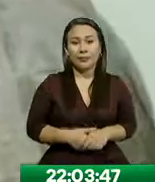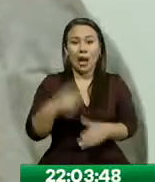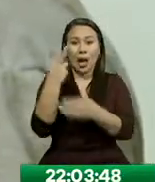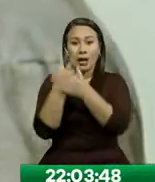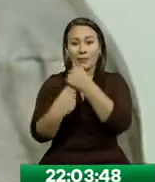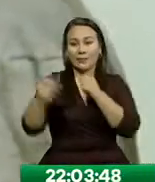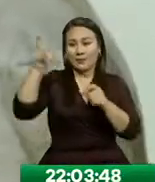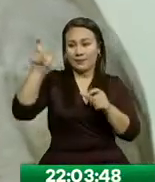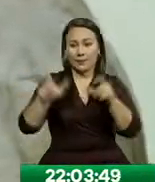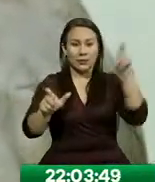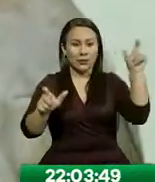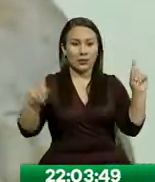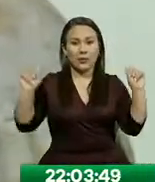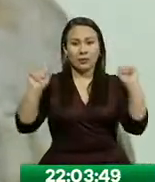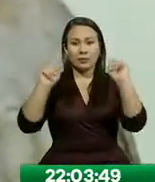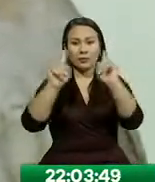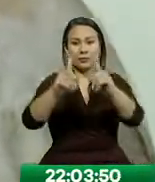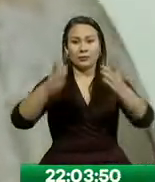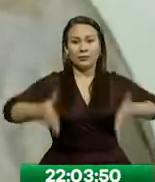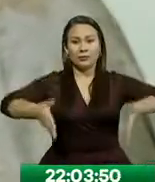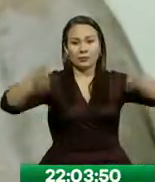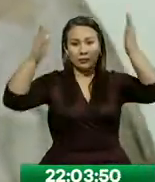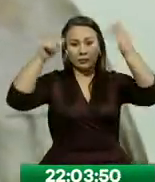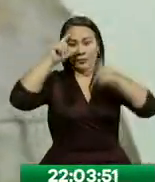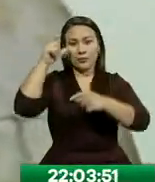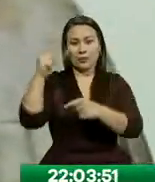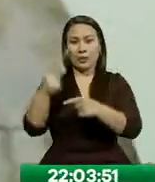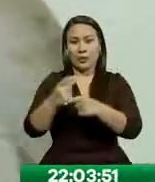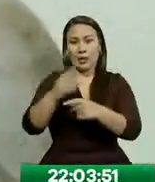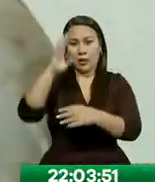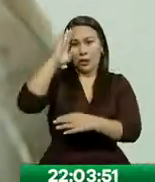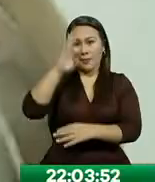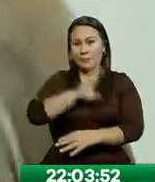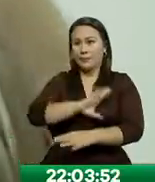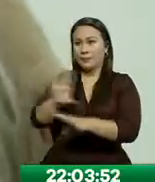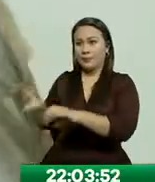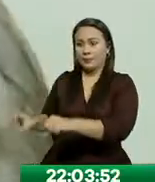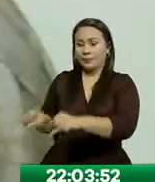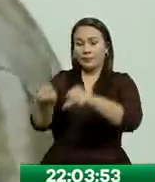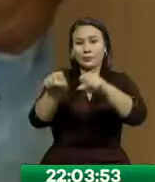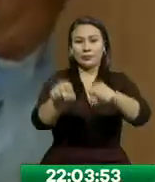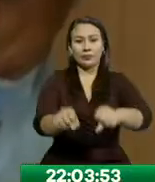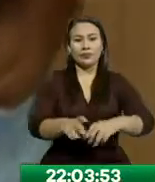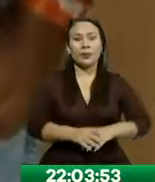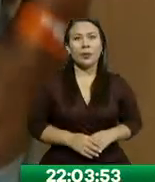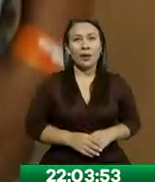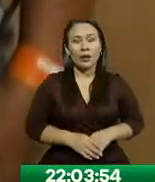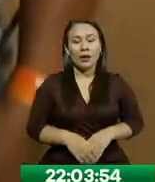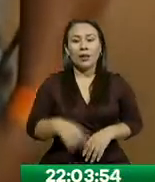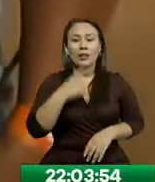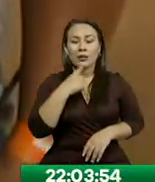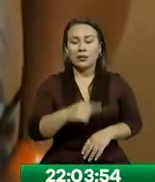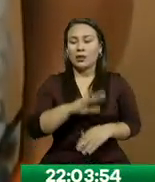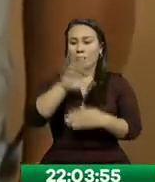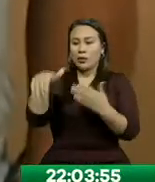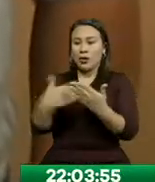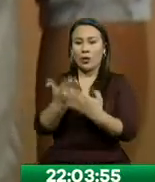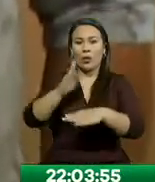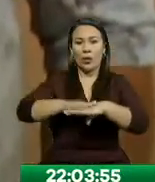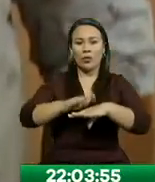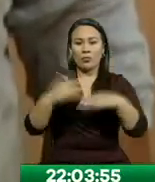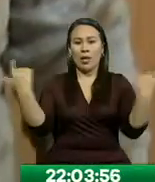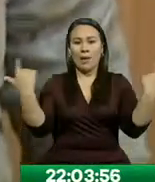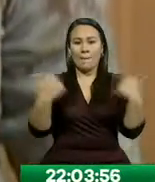Ambos llegaron hasta la Fiscalía de Flagrancias escoltados por miembros de la Policía Nacional. Reconocieron que todo se originó por